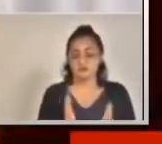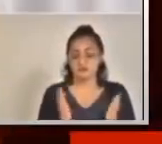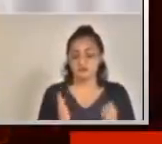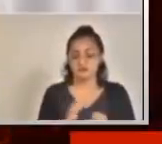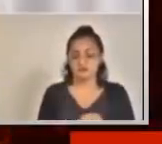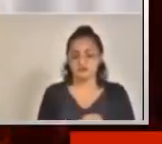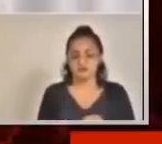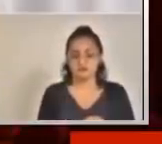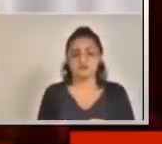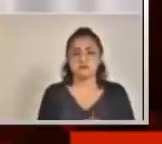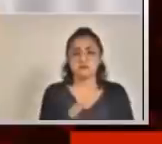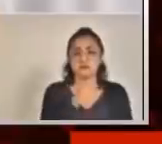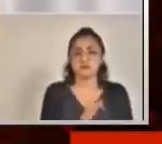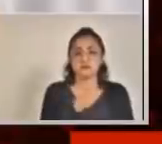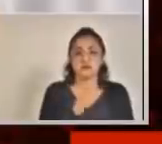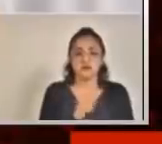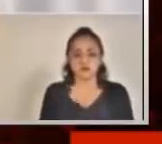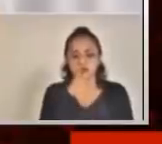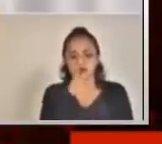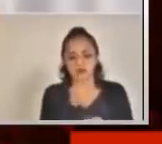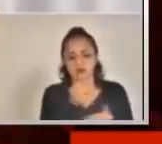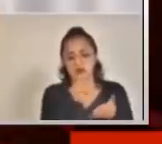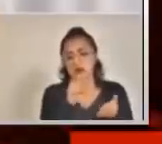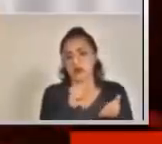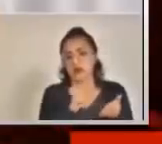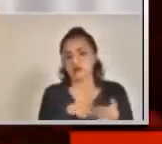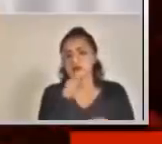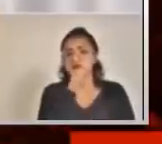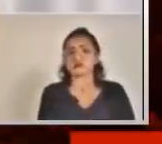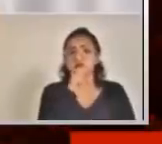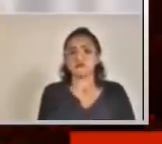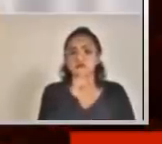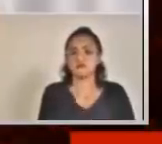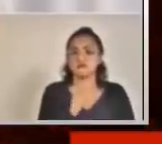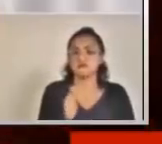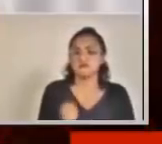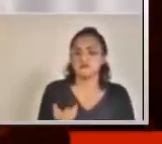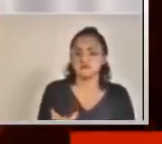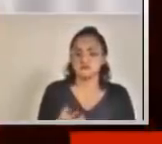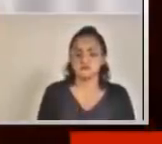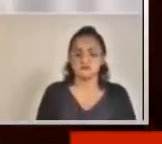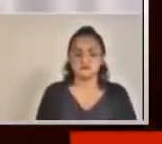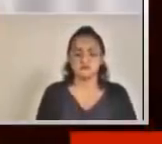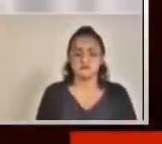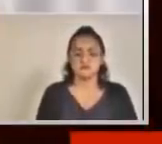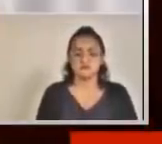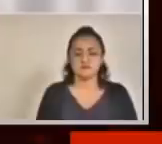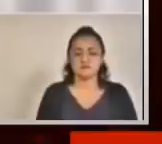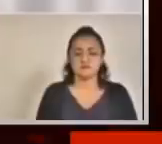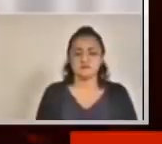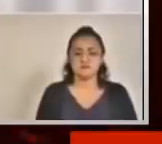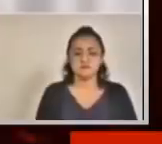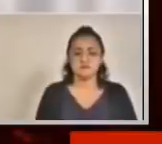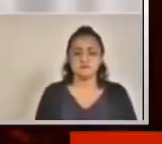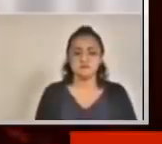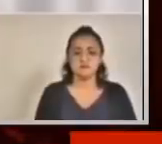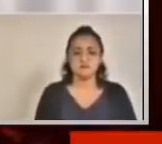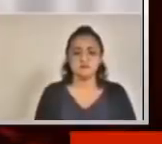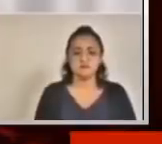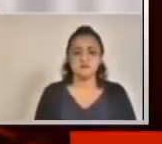atribuye en ese dicho lo que se atribuye en ese dicho es que